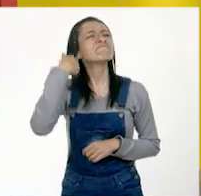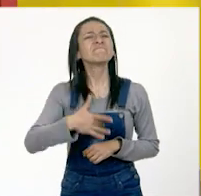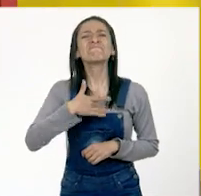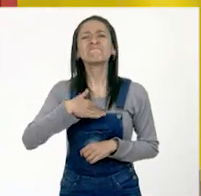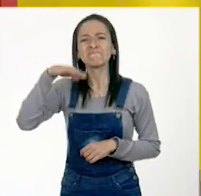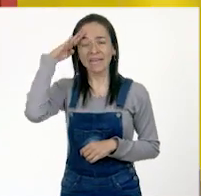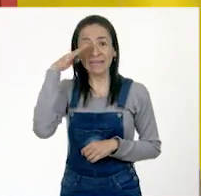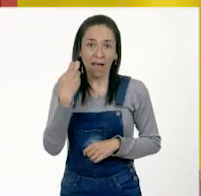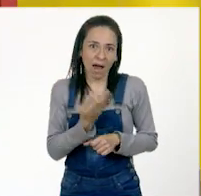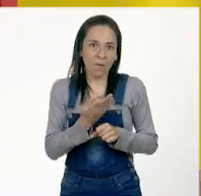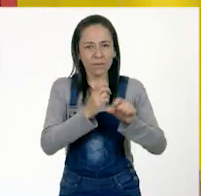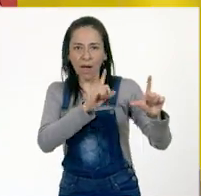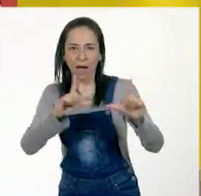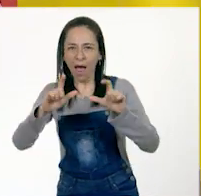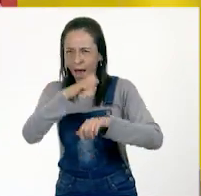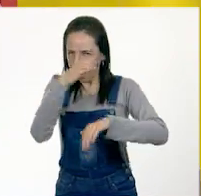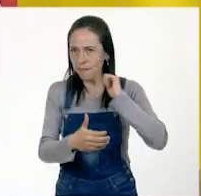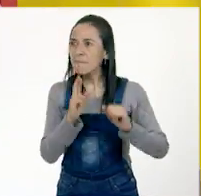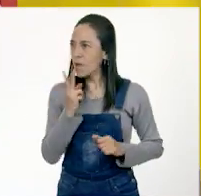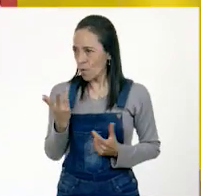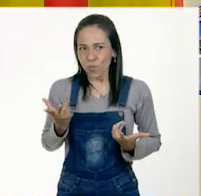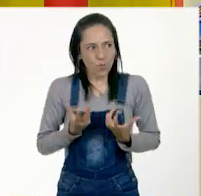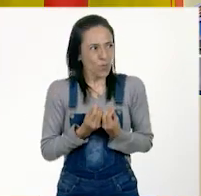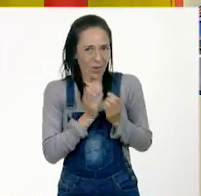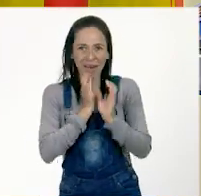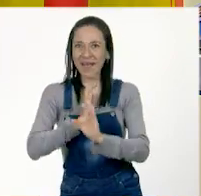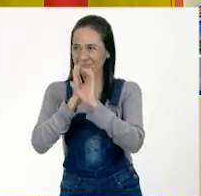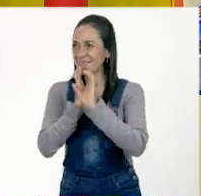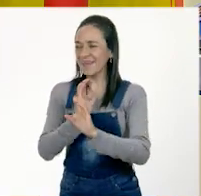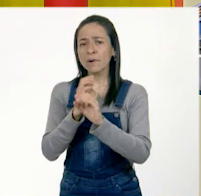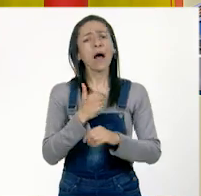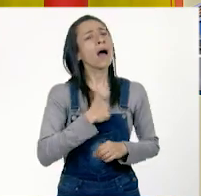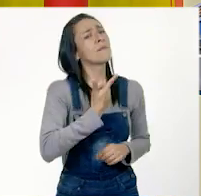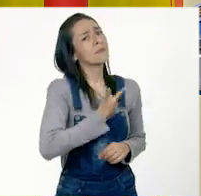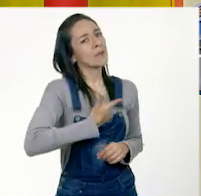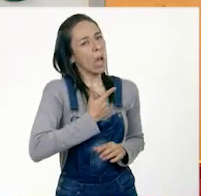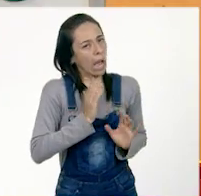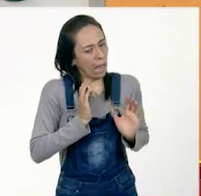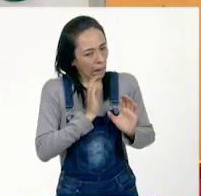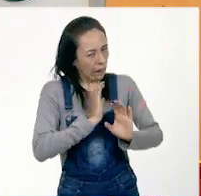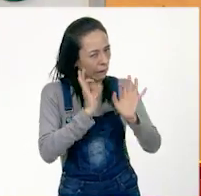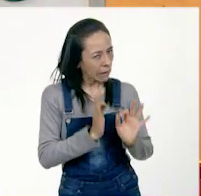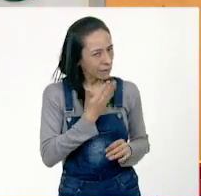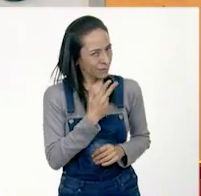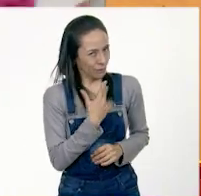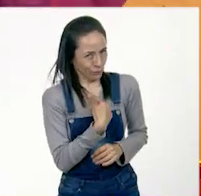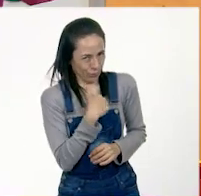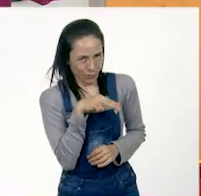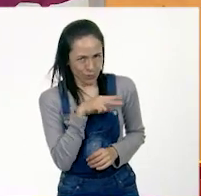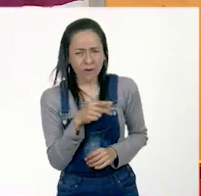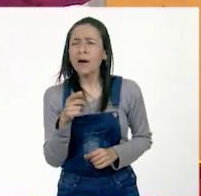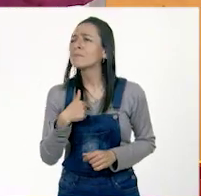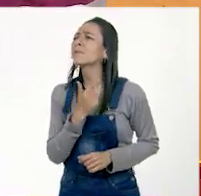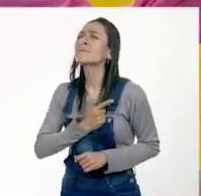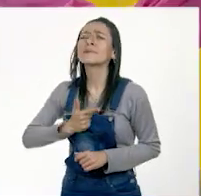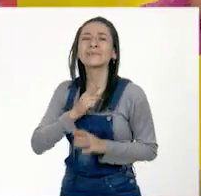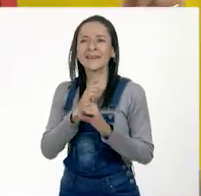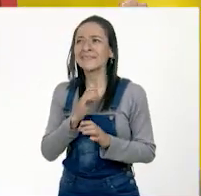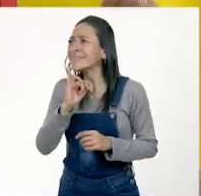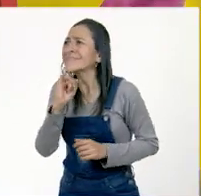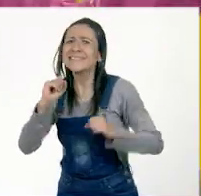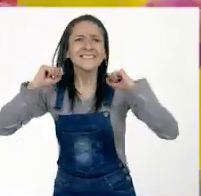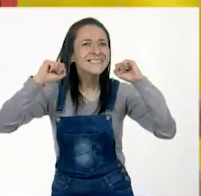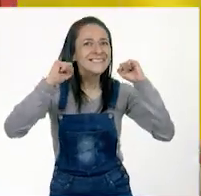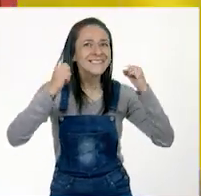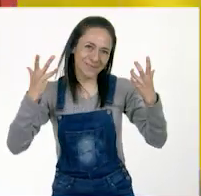de nuestro programa, cantamos una canción? Me gusta cantar, ¿sí? Aunque no sí. lo hago muy bien, a mí también me gusta cantar. Hay que festejar cantando. ¡Claro,